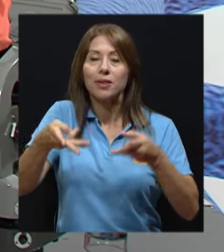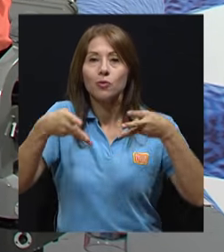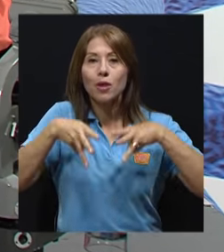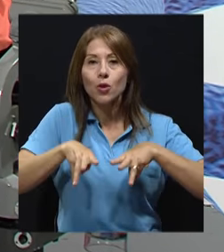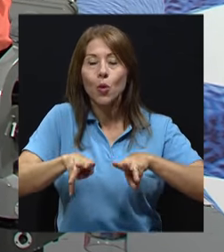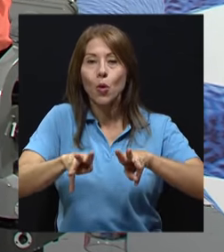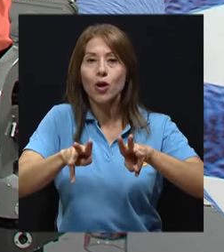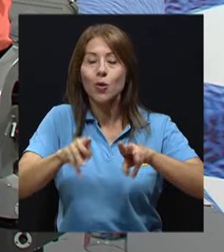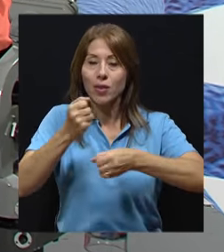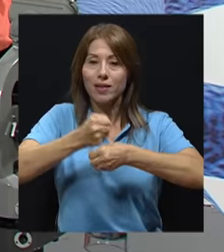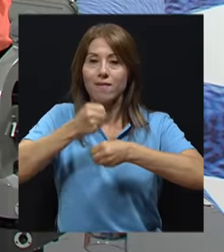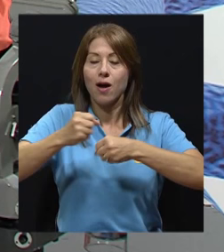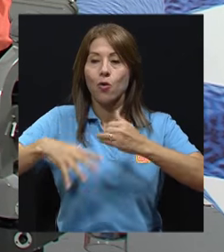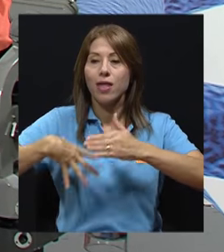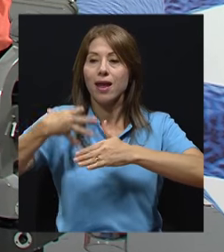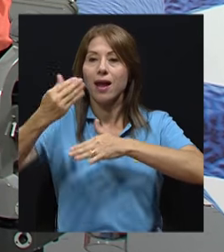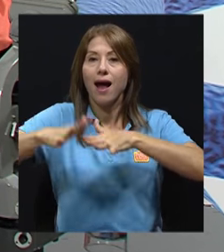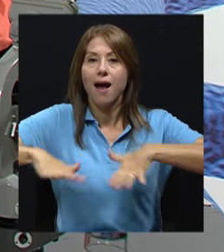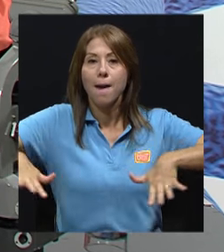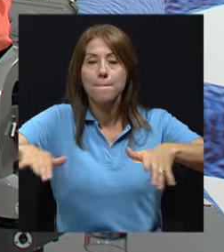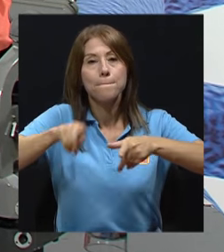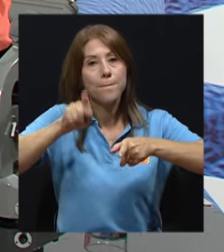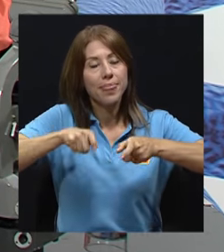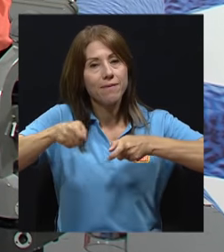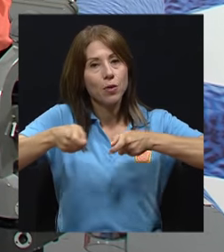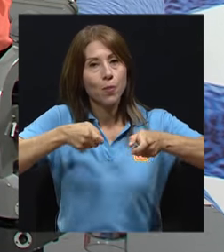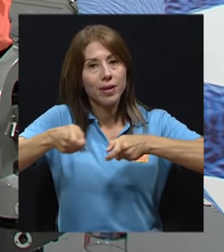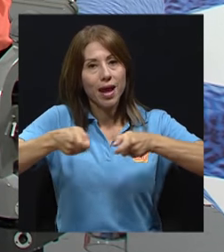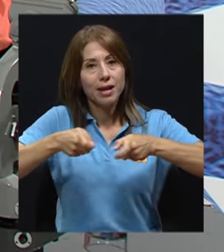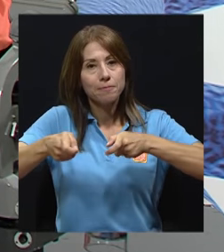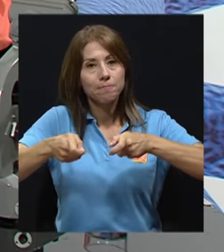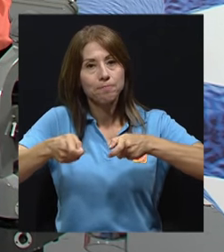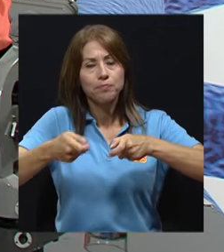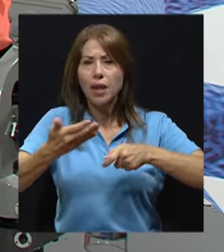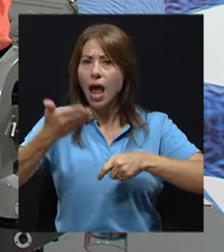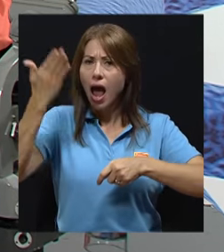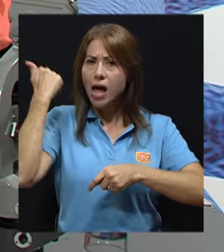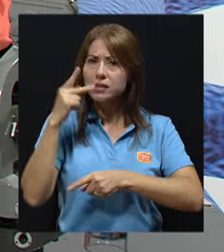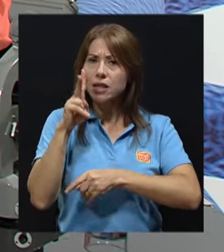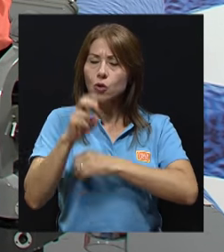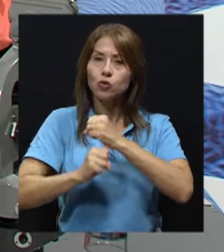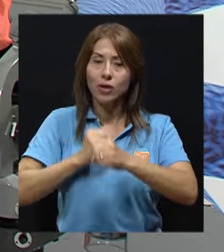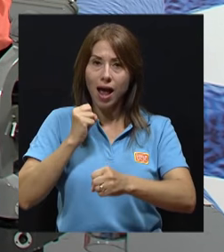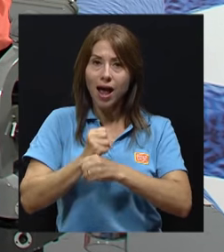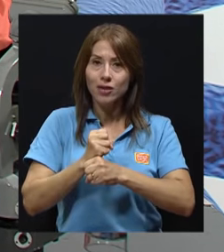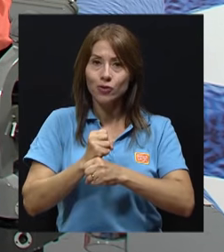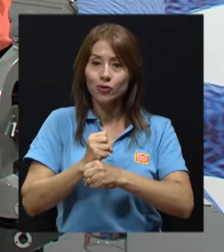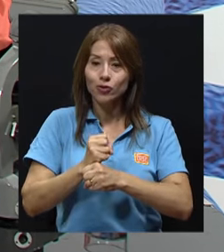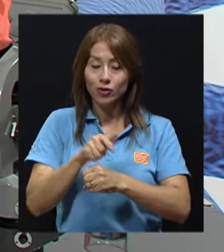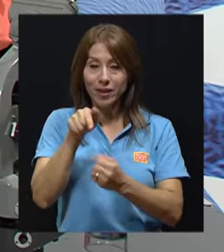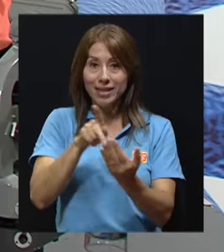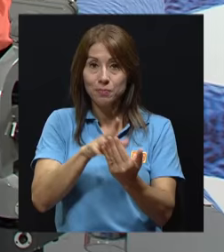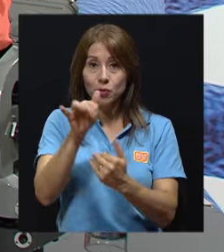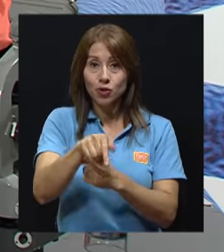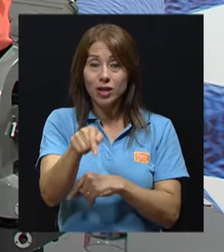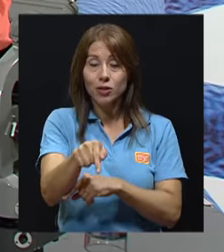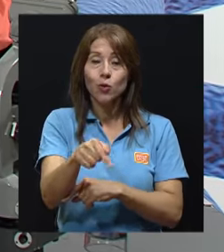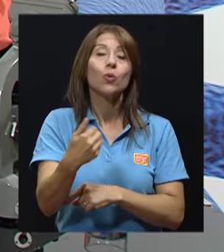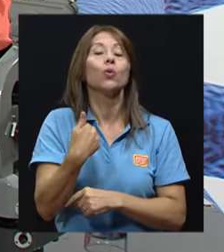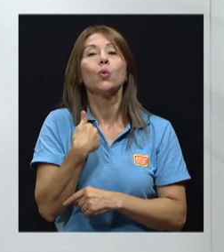de campo que hay que dominar eh teníamos hace dos años eh Dentro de este proyecto